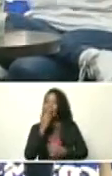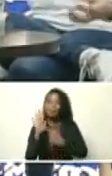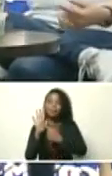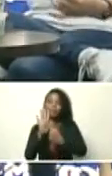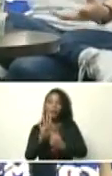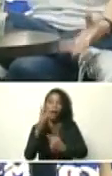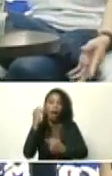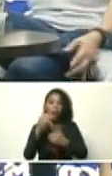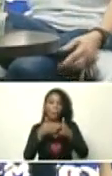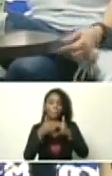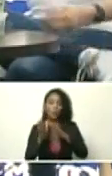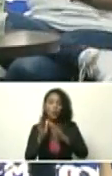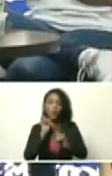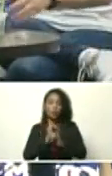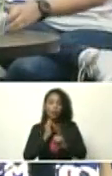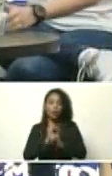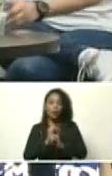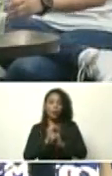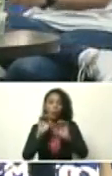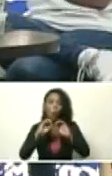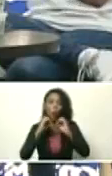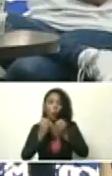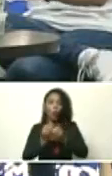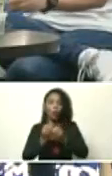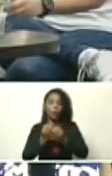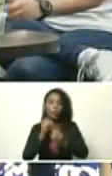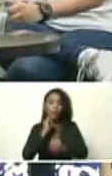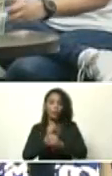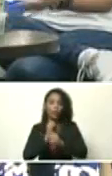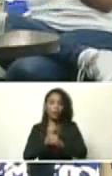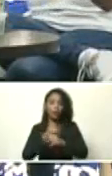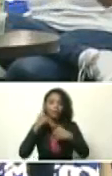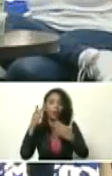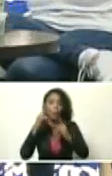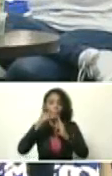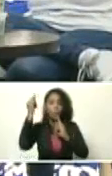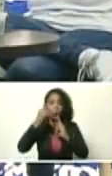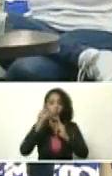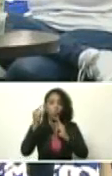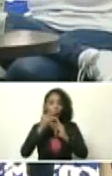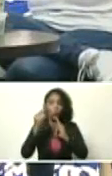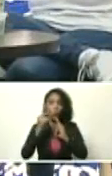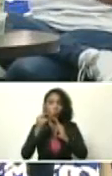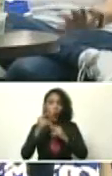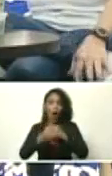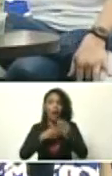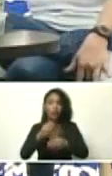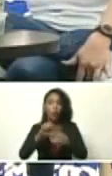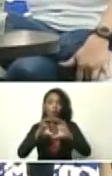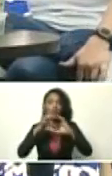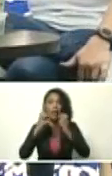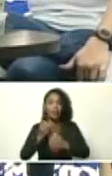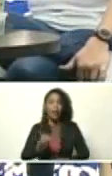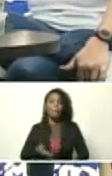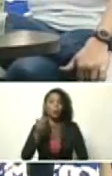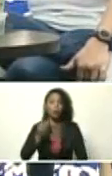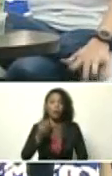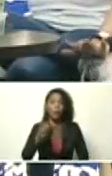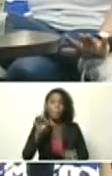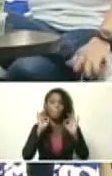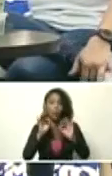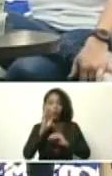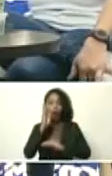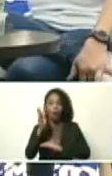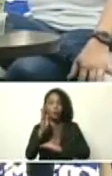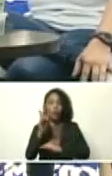las clases virtuales de la aula virtual que la plataforma... Ha dado clases bastante específicas por allí y